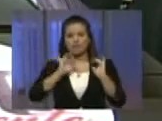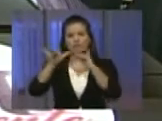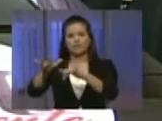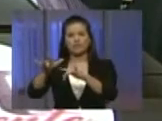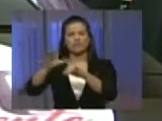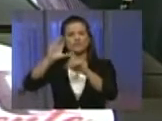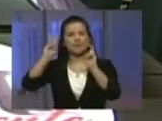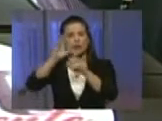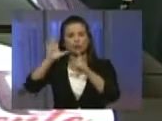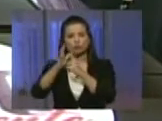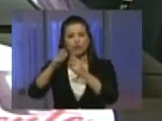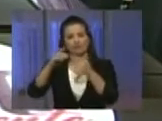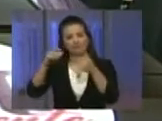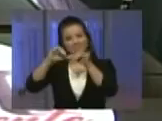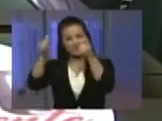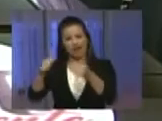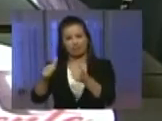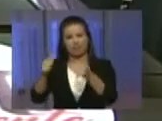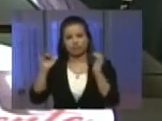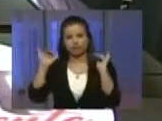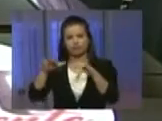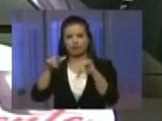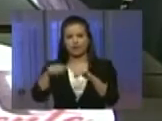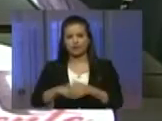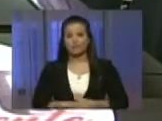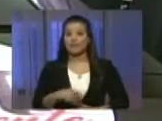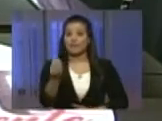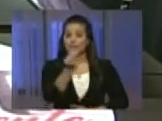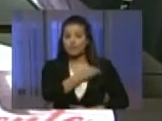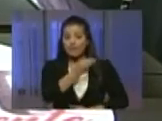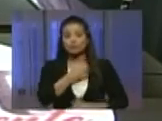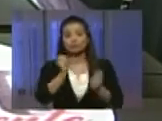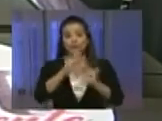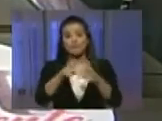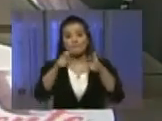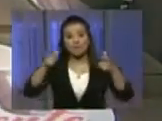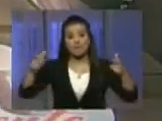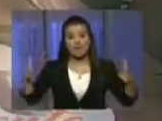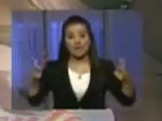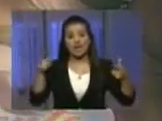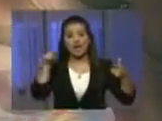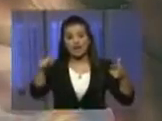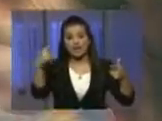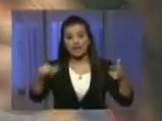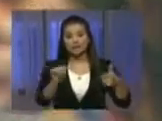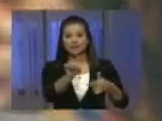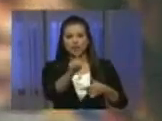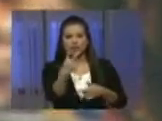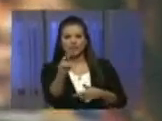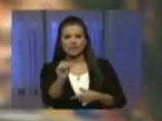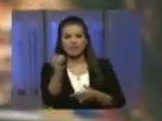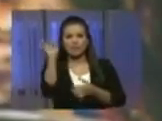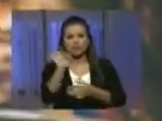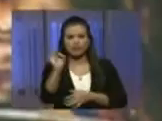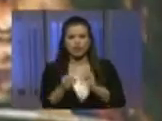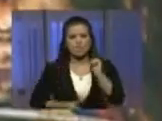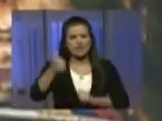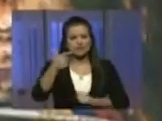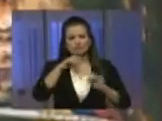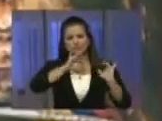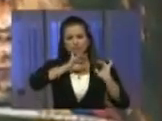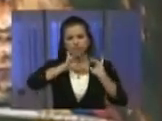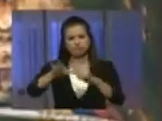plástico venezolano extraordinario me han dicho que se ha incrementado un vis La Galera arte